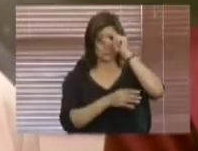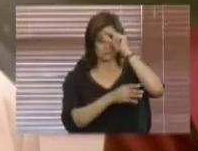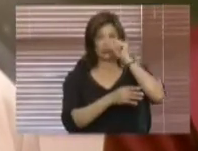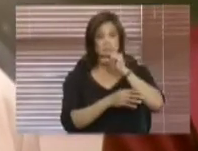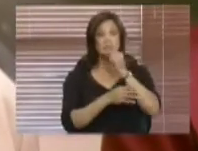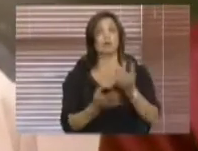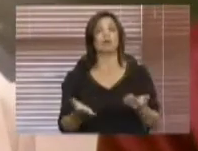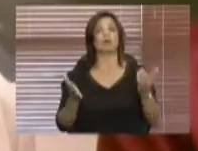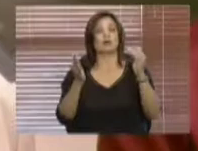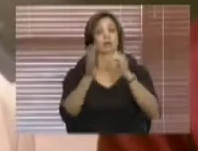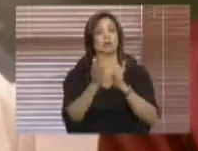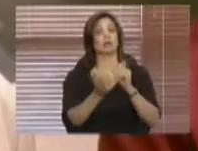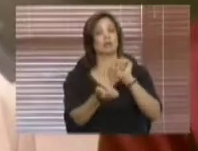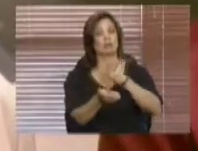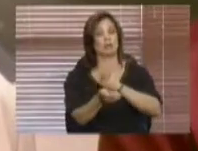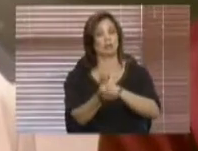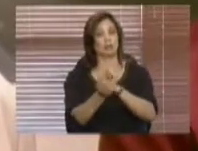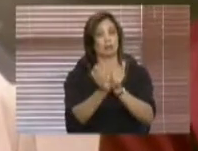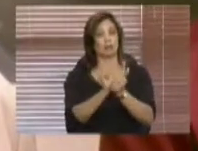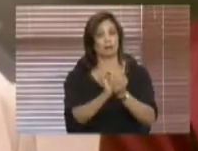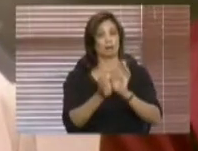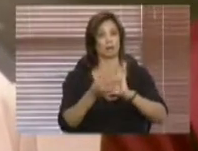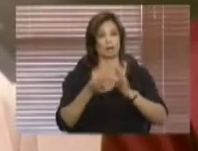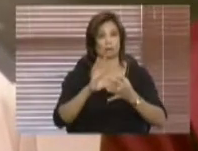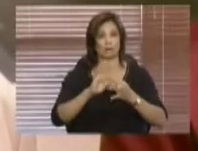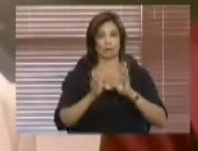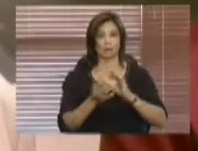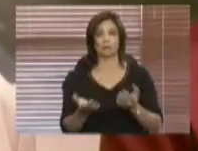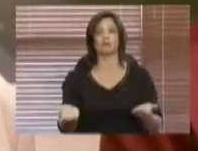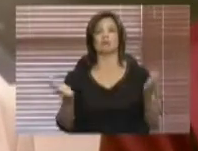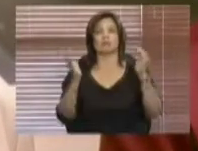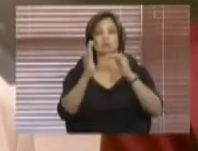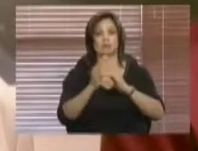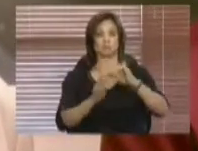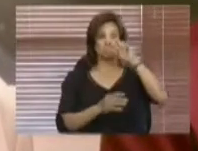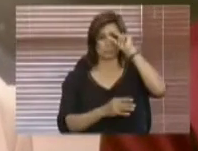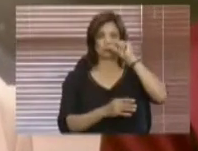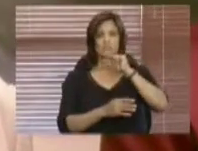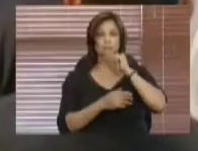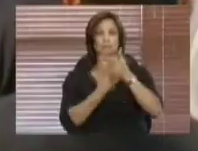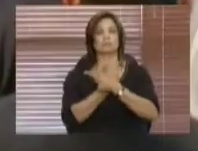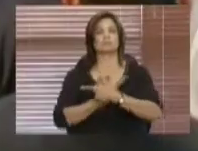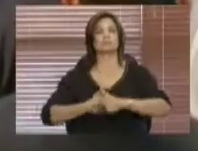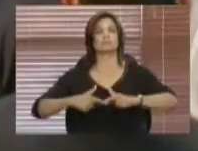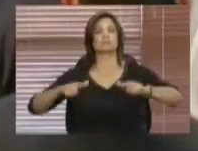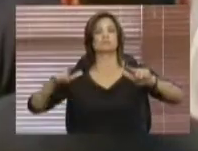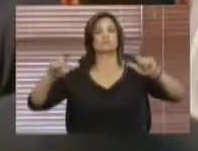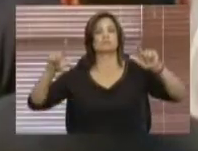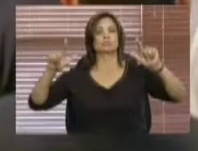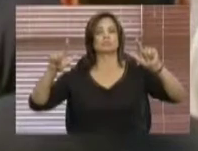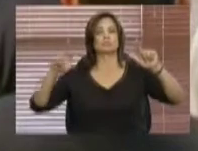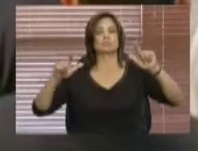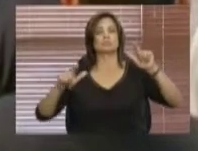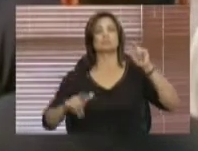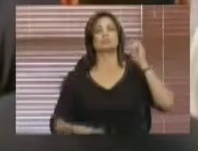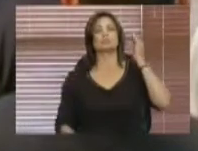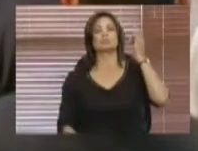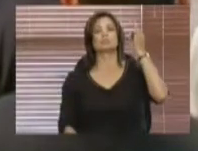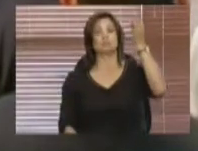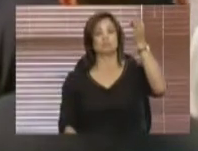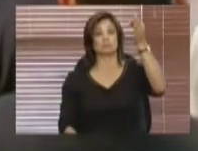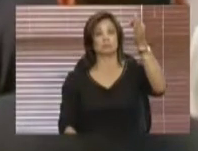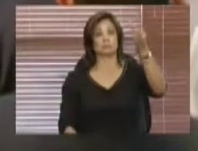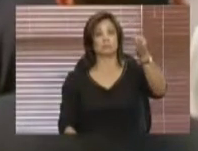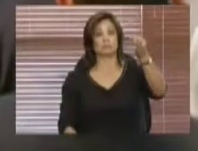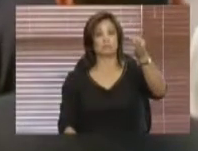mil veces esclava, otras tantas en libre sabrá.